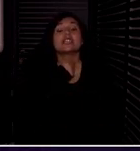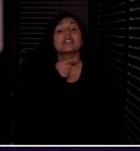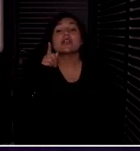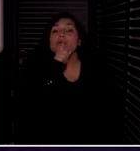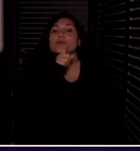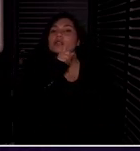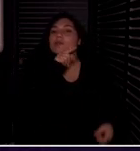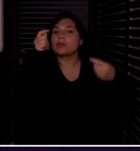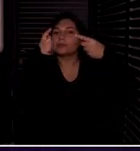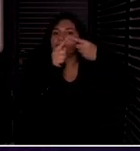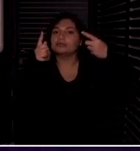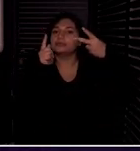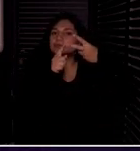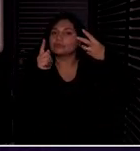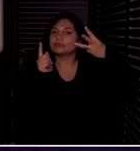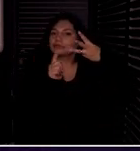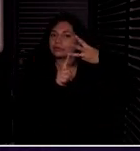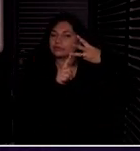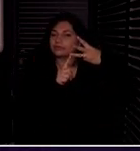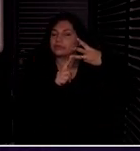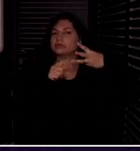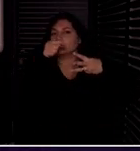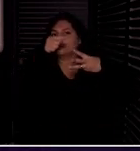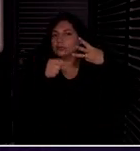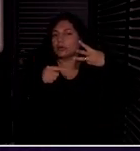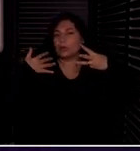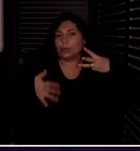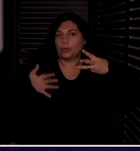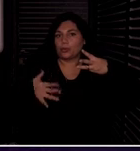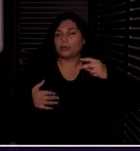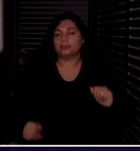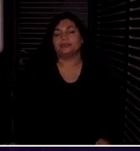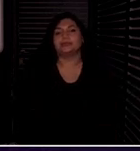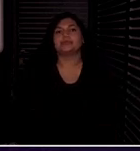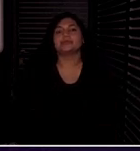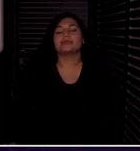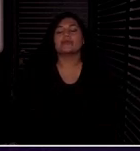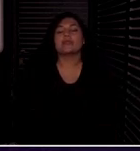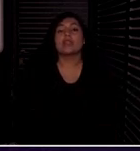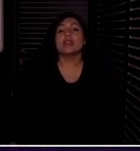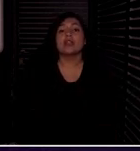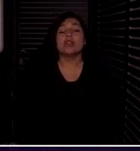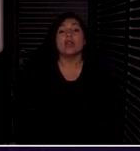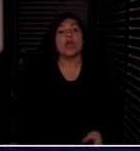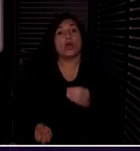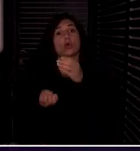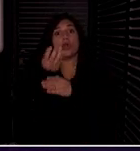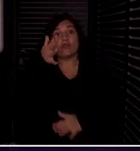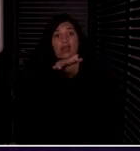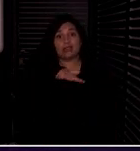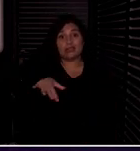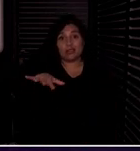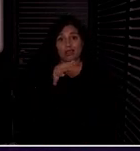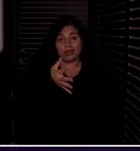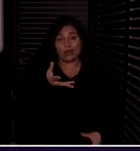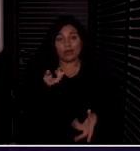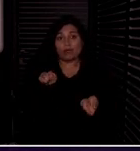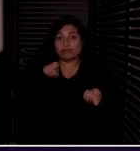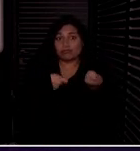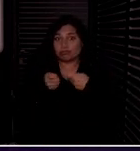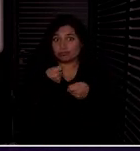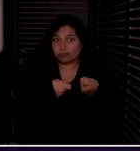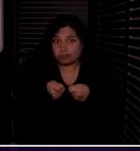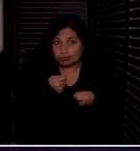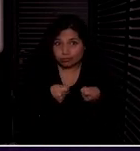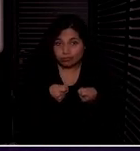que nunca están en la agenda pública de manera significativa. Cuando hablamos de nuevo escenario de consumo, estamos hablando de un concepto